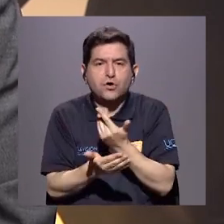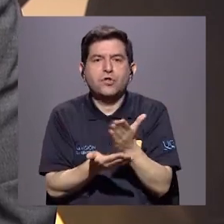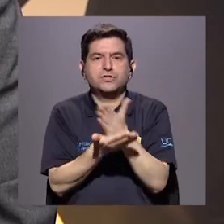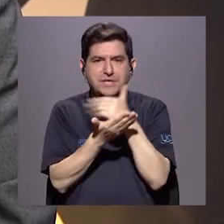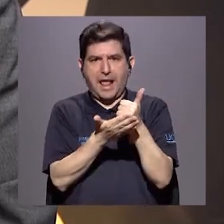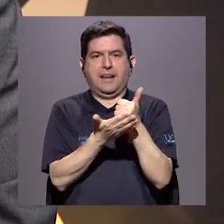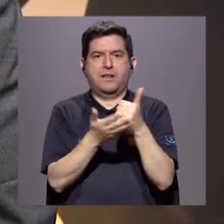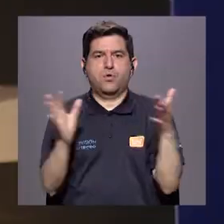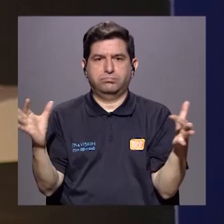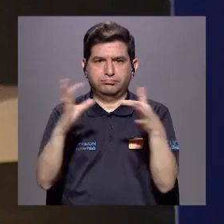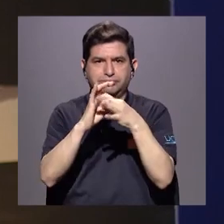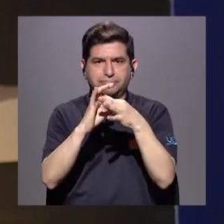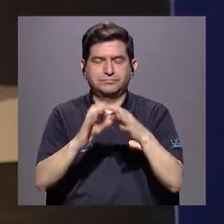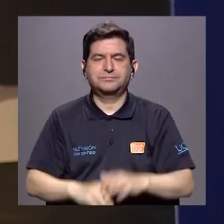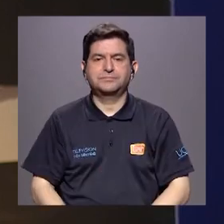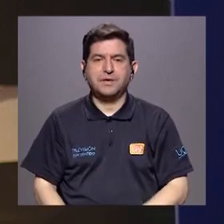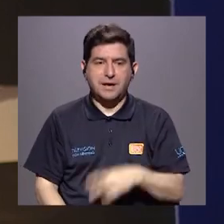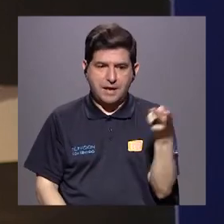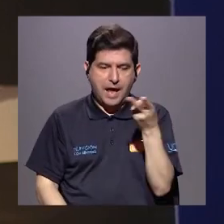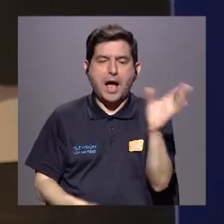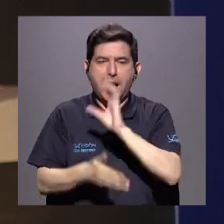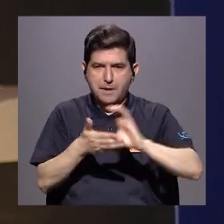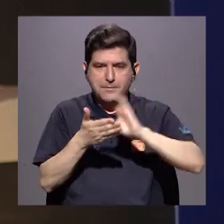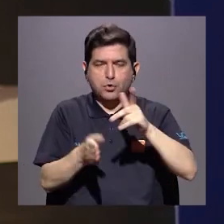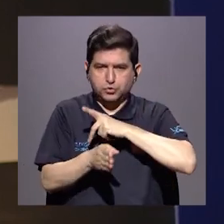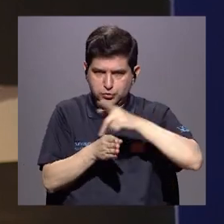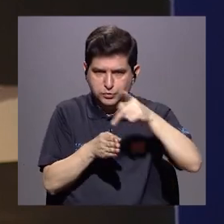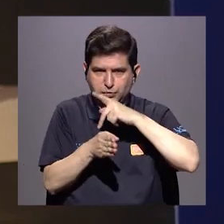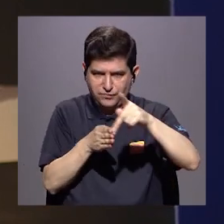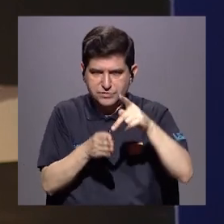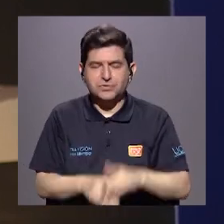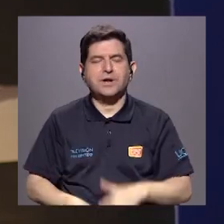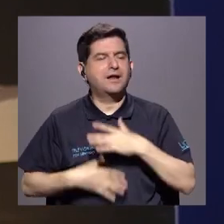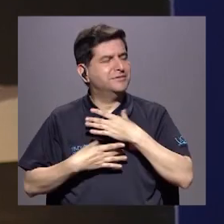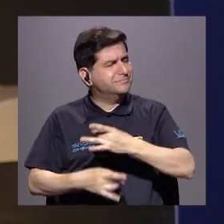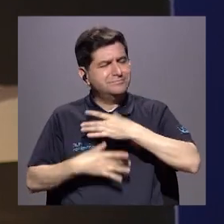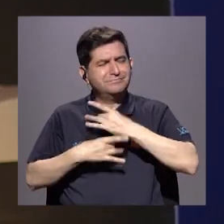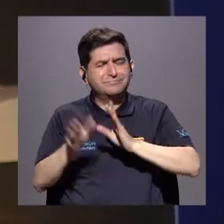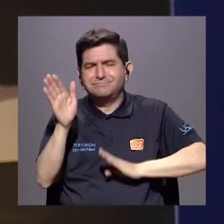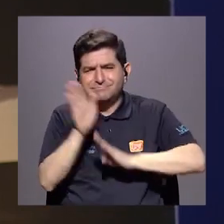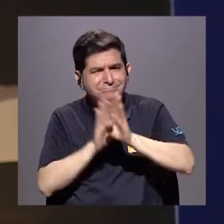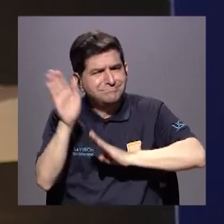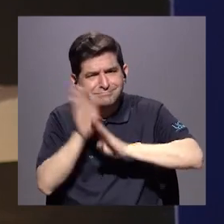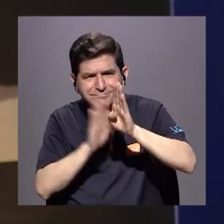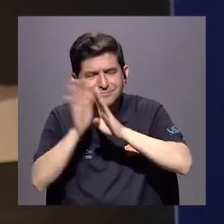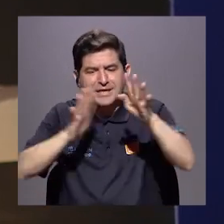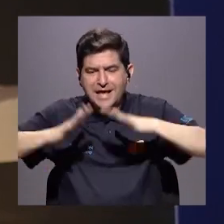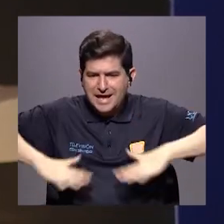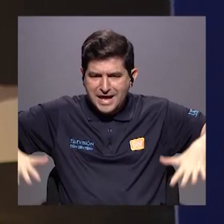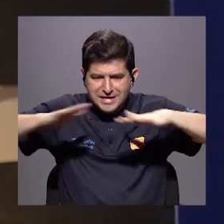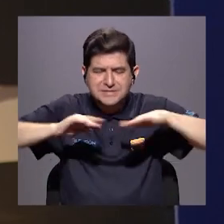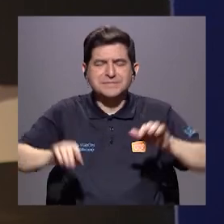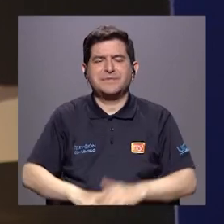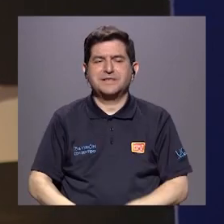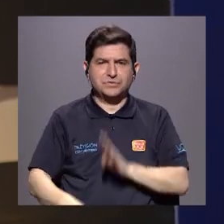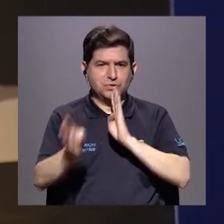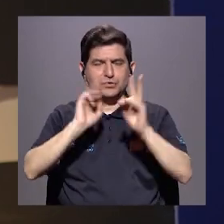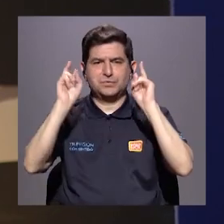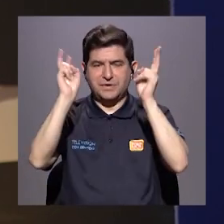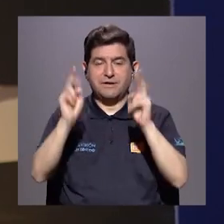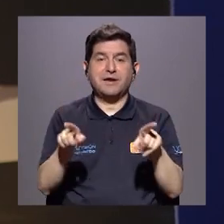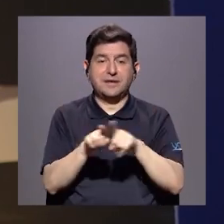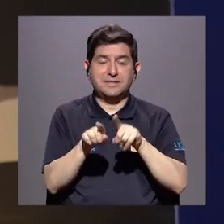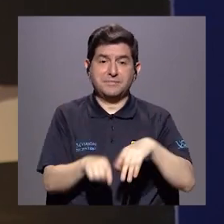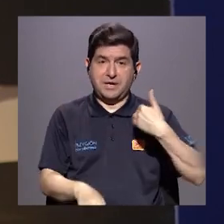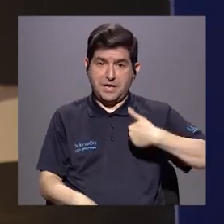podemos hacer algo con los países y por eso ambos colegios profesionales estamos interesados en desarrollar espacios para socializar este tema